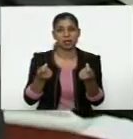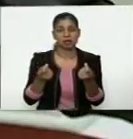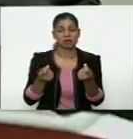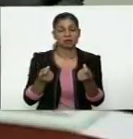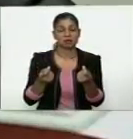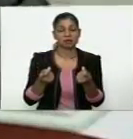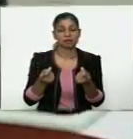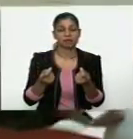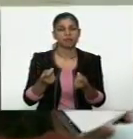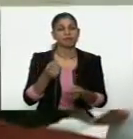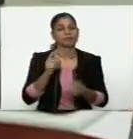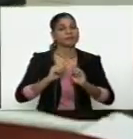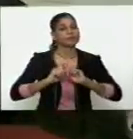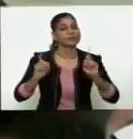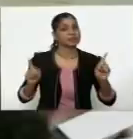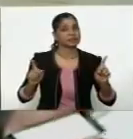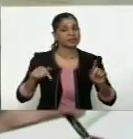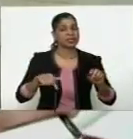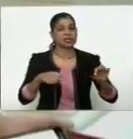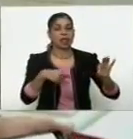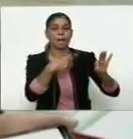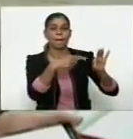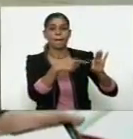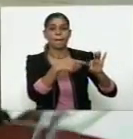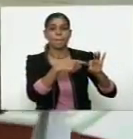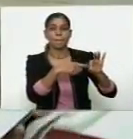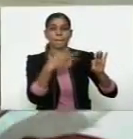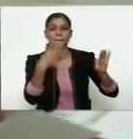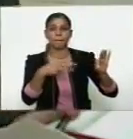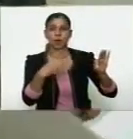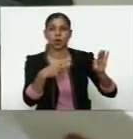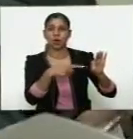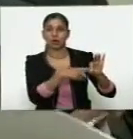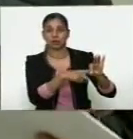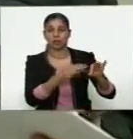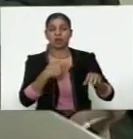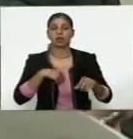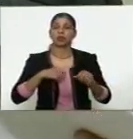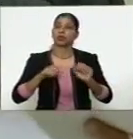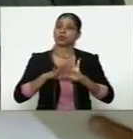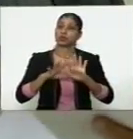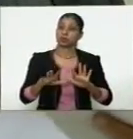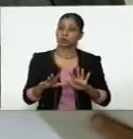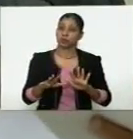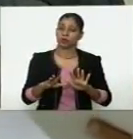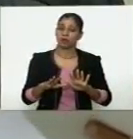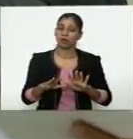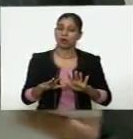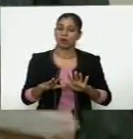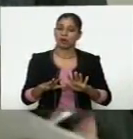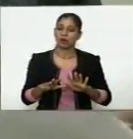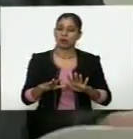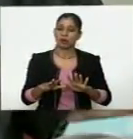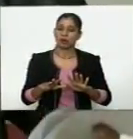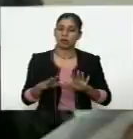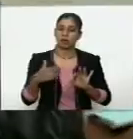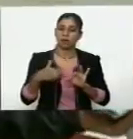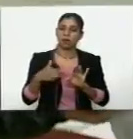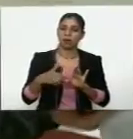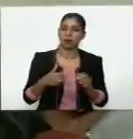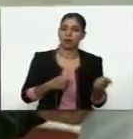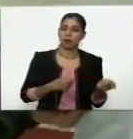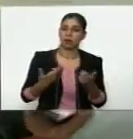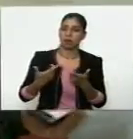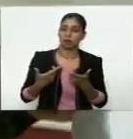Simple, esa es la grandísima diferencia, es una moneda. Ah, que nosotros vamos a tener que entregar la riqueza.